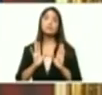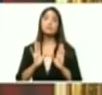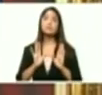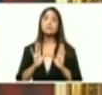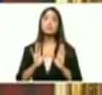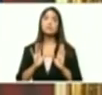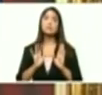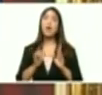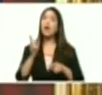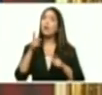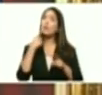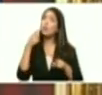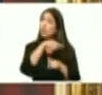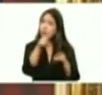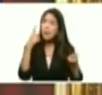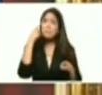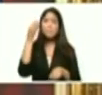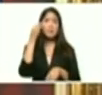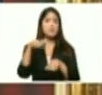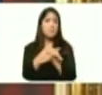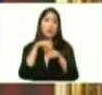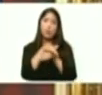los que tengan, que perdonarme, esta opinión,